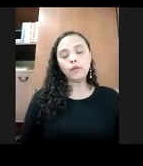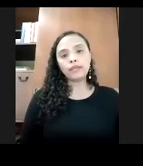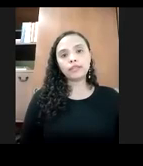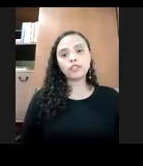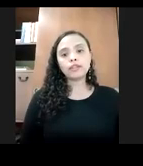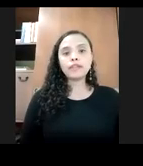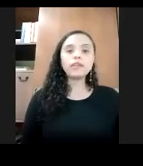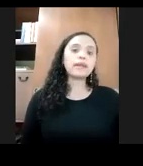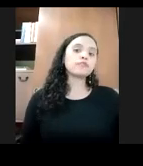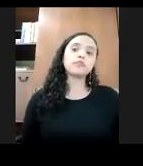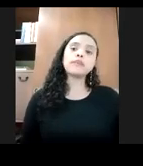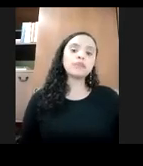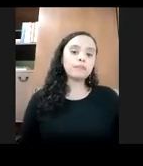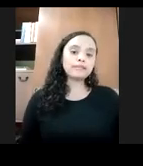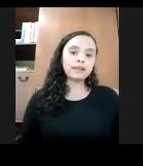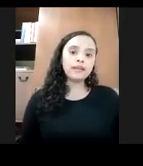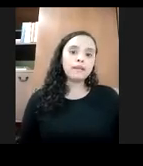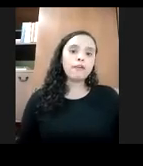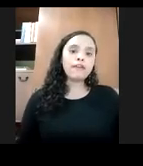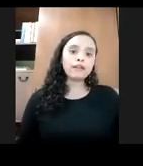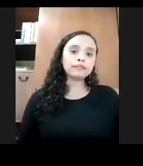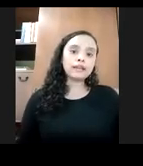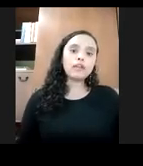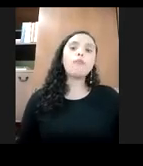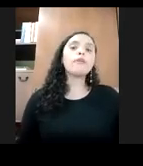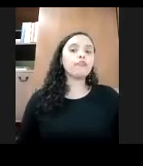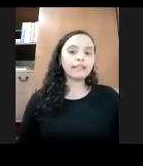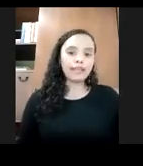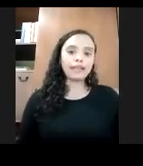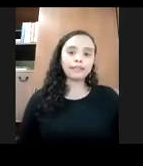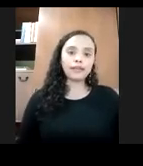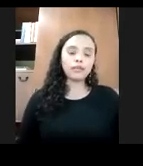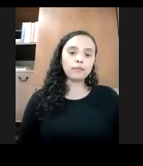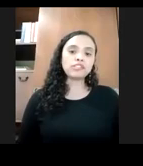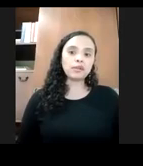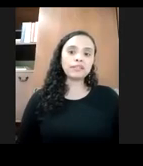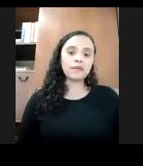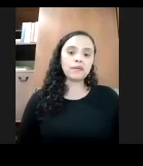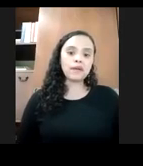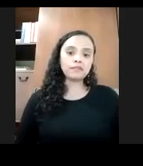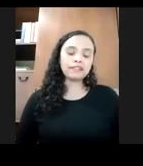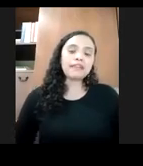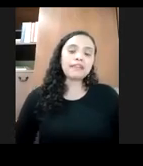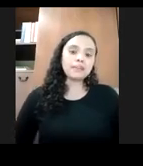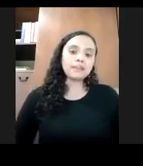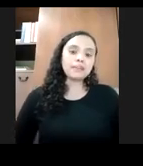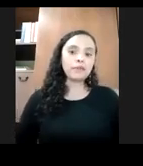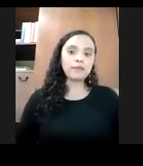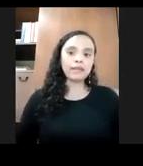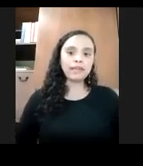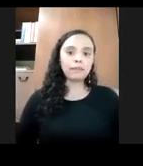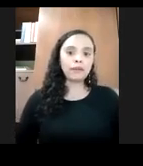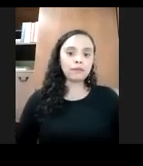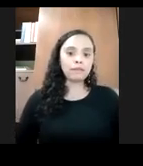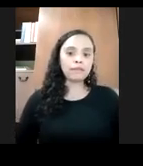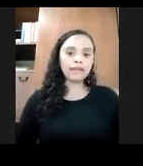trabajo durante estos 3 años y para nosotros va a ser un placer volver a contarles cómo nos fue en este último ciclo de trabajo. Gracias por Estefanía, venir